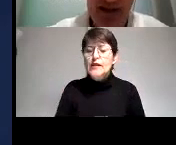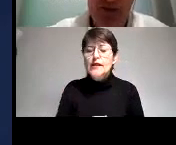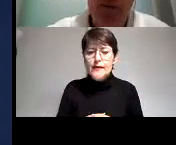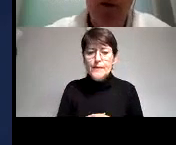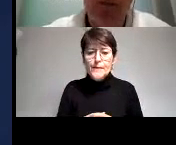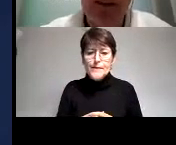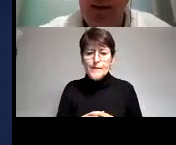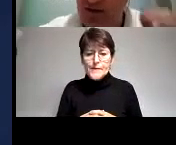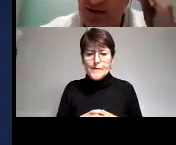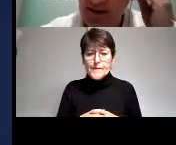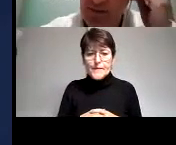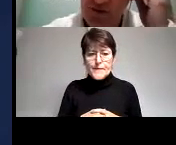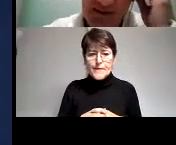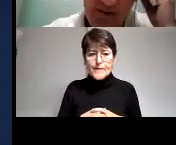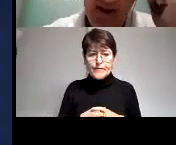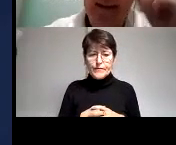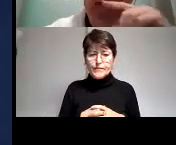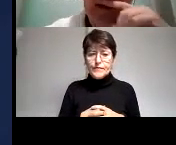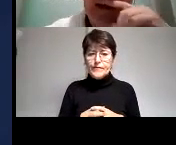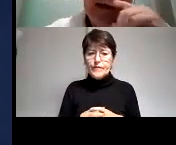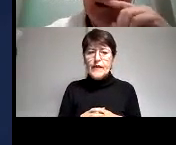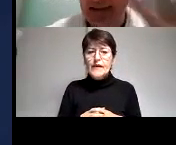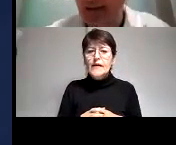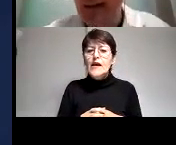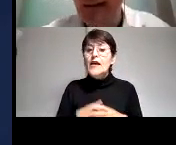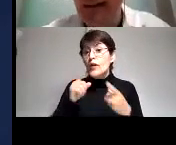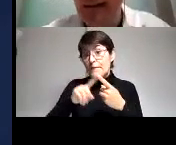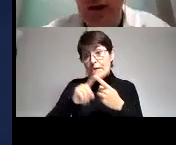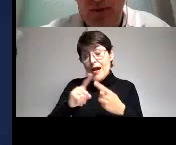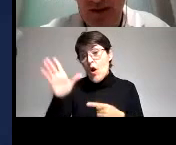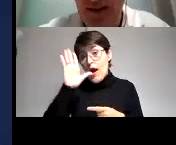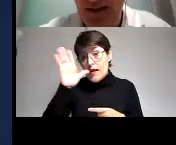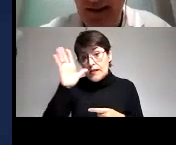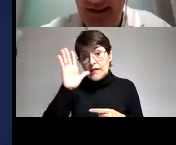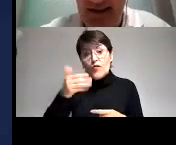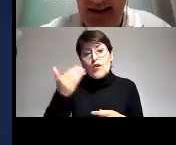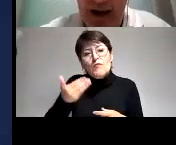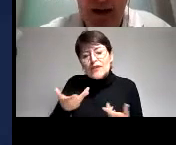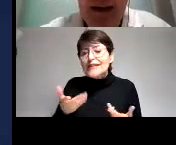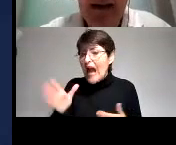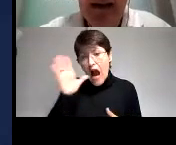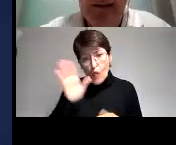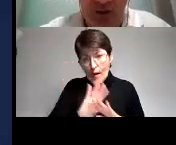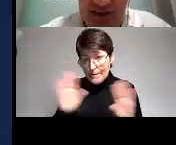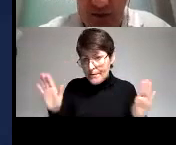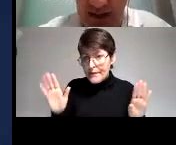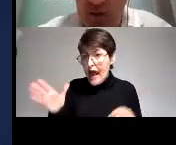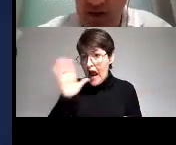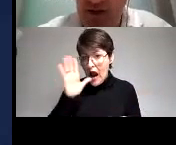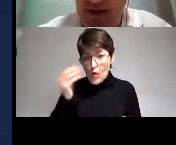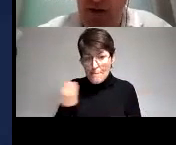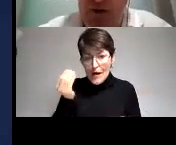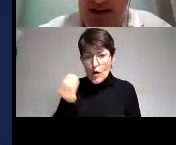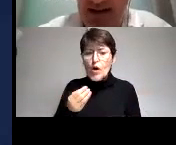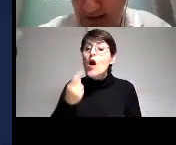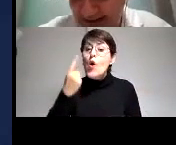por los mecanismos que hemos comentado antes. La hidratación, a poder ser, debería ser agua. Se recomienda tomar 1